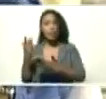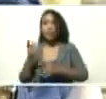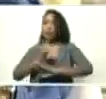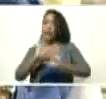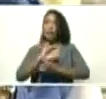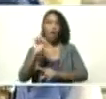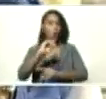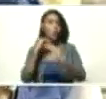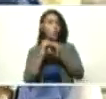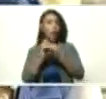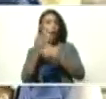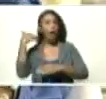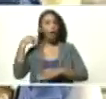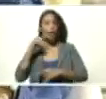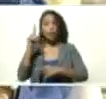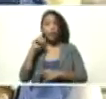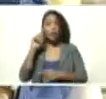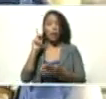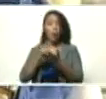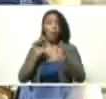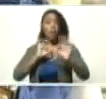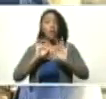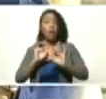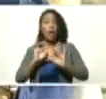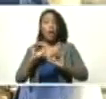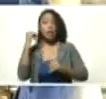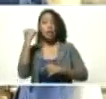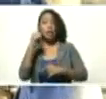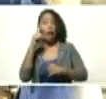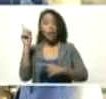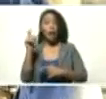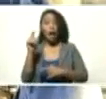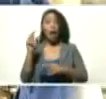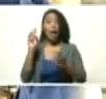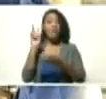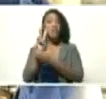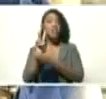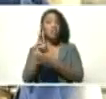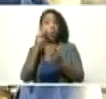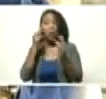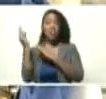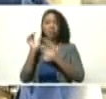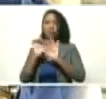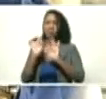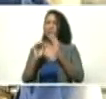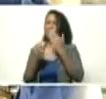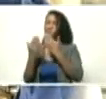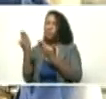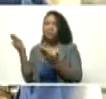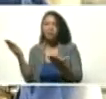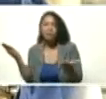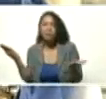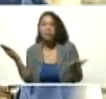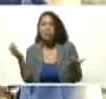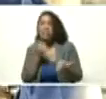antes. ¿Viste no sé quién que se presentó en Sábado Sensacional en el Canal 4? Eso no lo ve nadie.